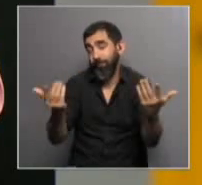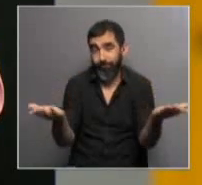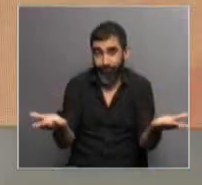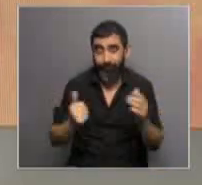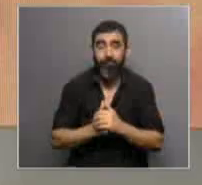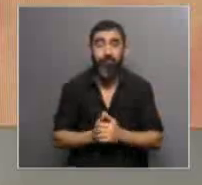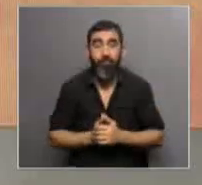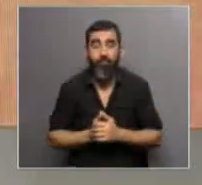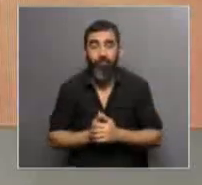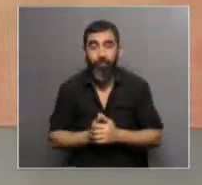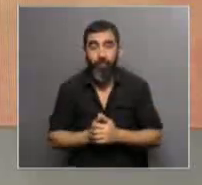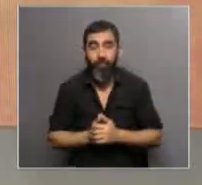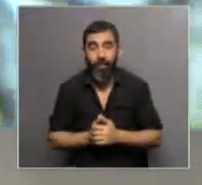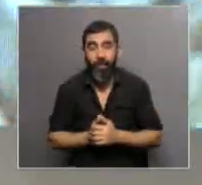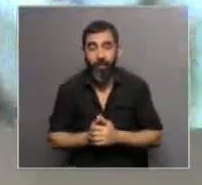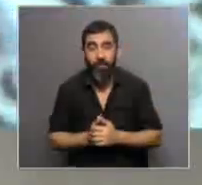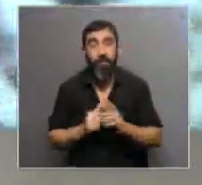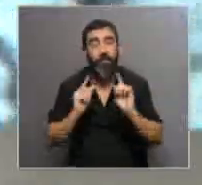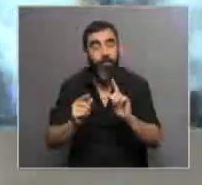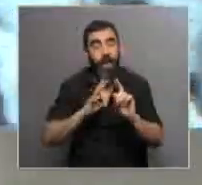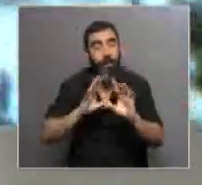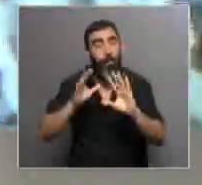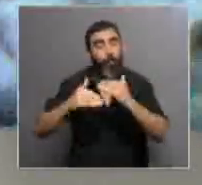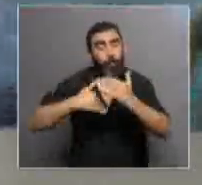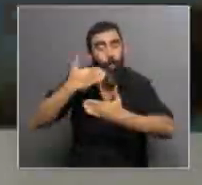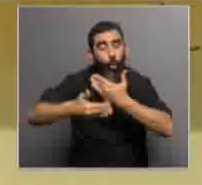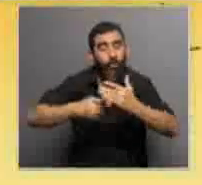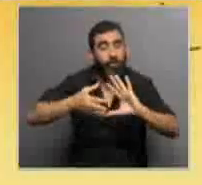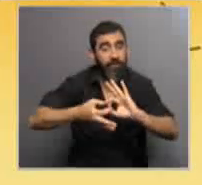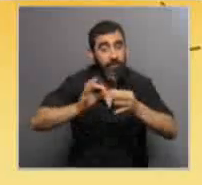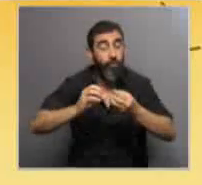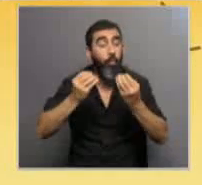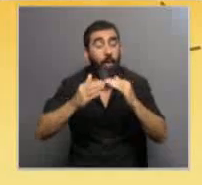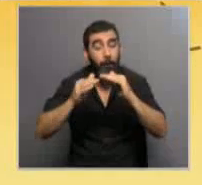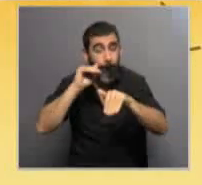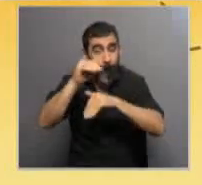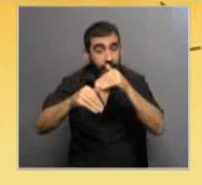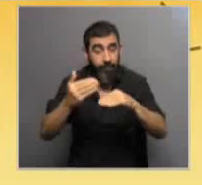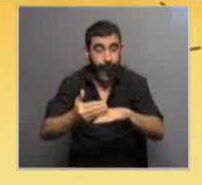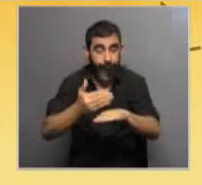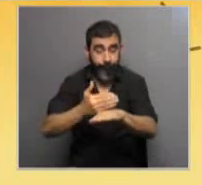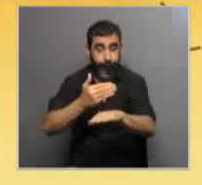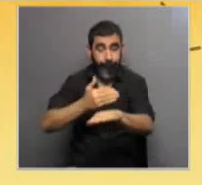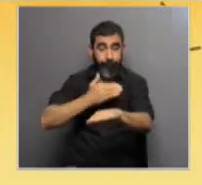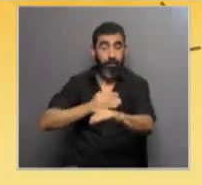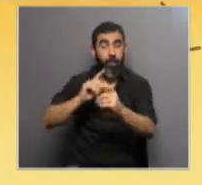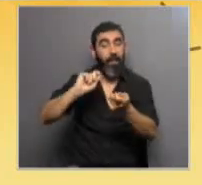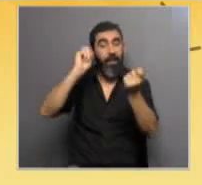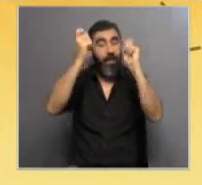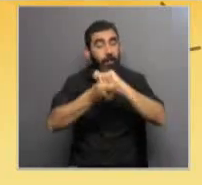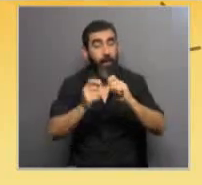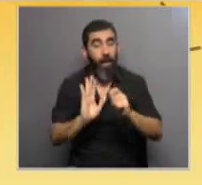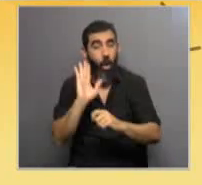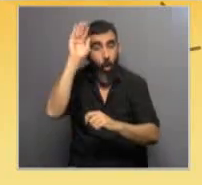pero bueno además se van se van notando procesos digo porque cuando la playa retrocede cambian la incidencia de las olas